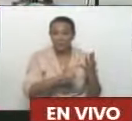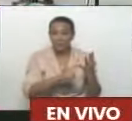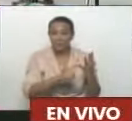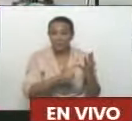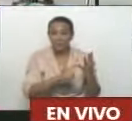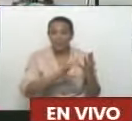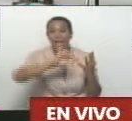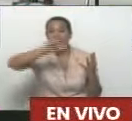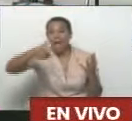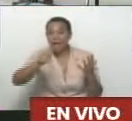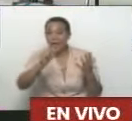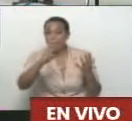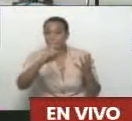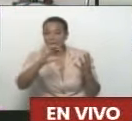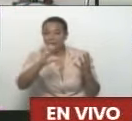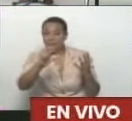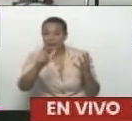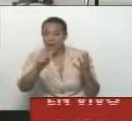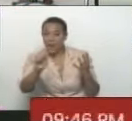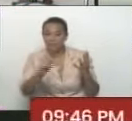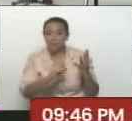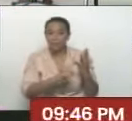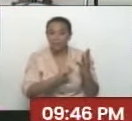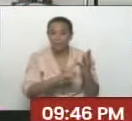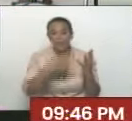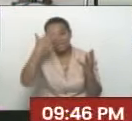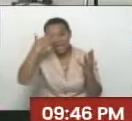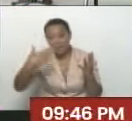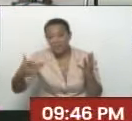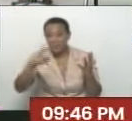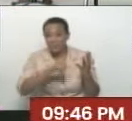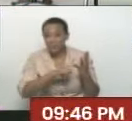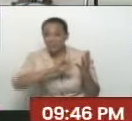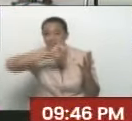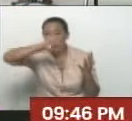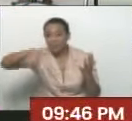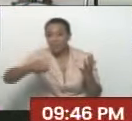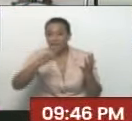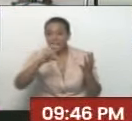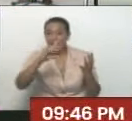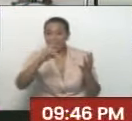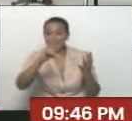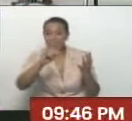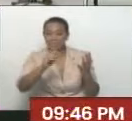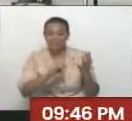Mercedes, Gabriela Pino, saludos a Gabriela, Heidi Tobar,